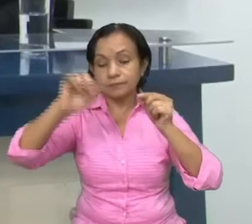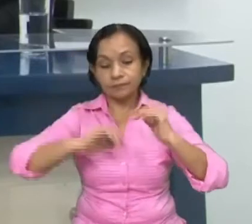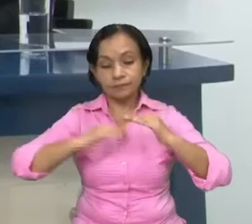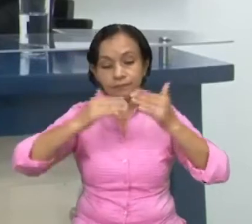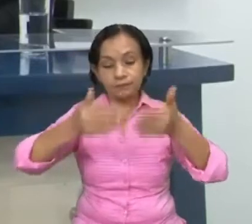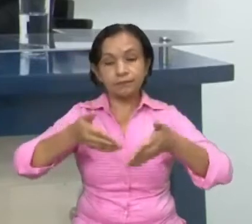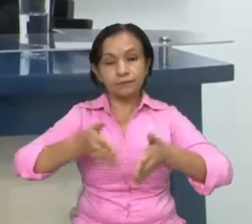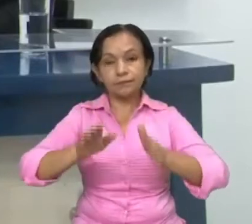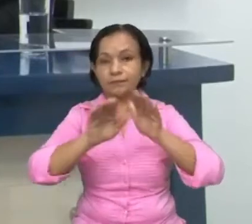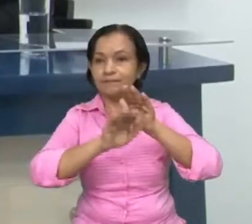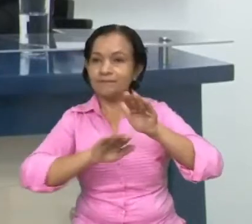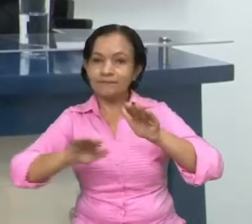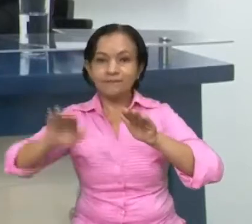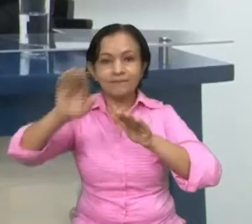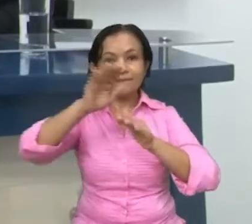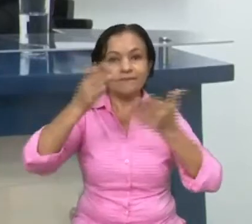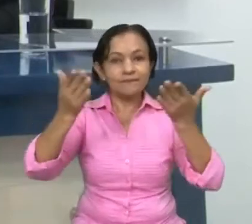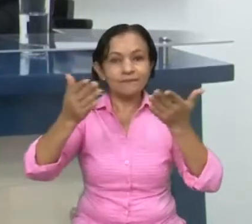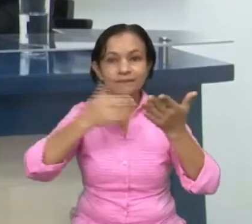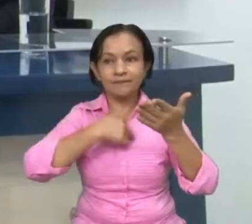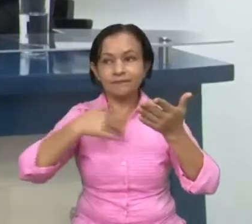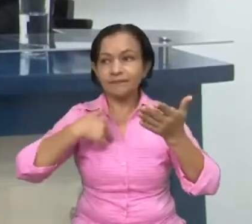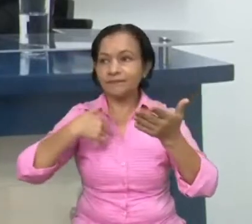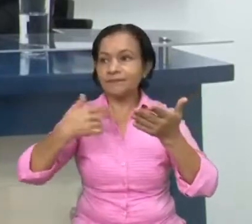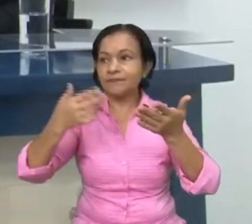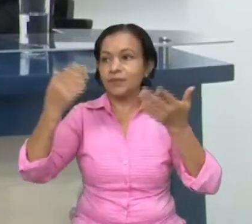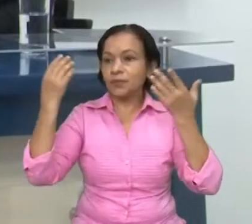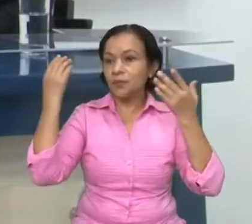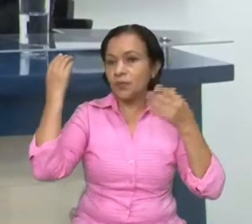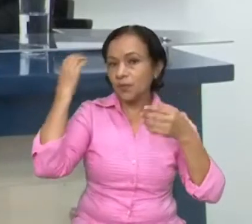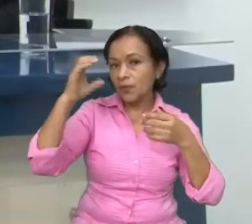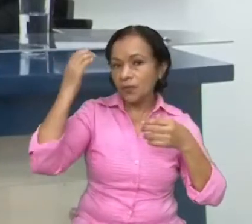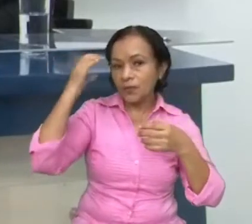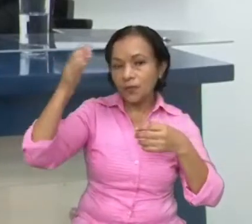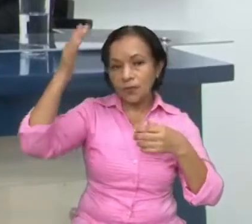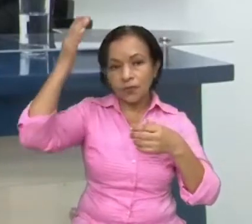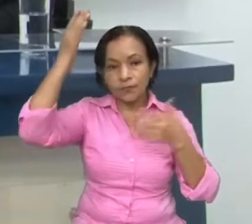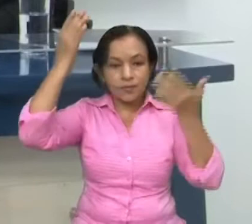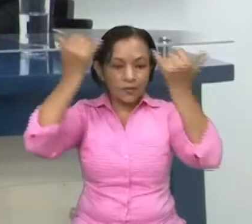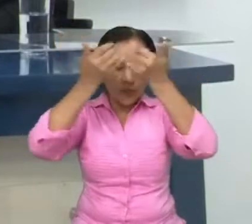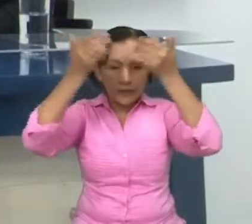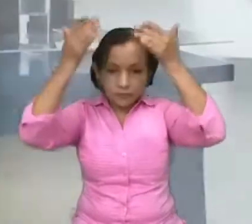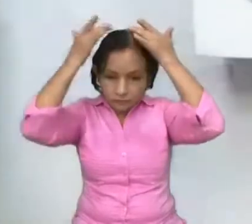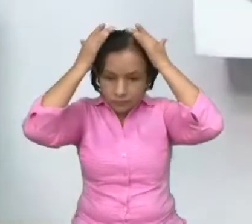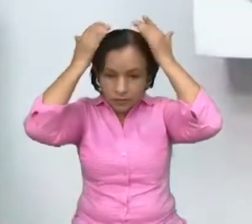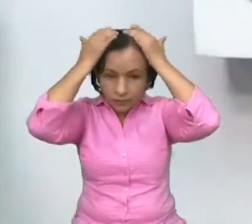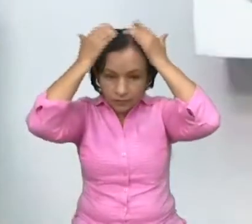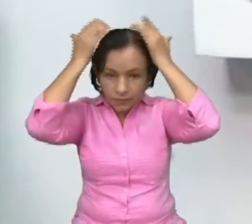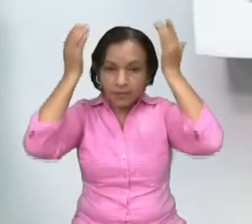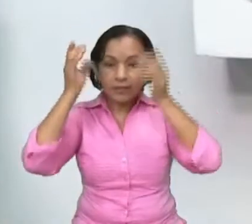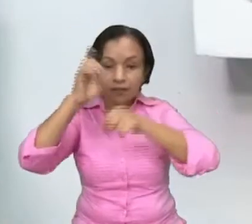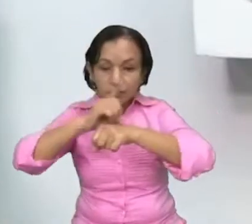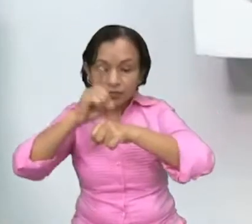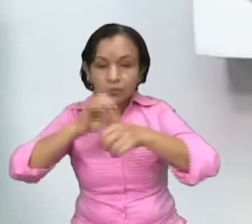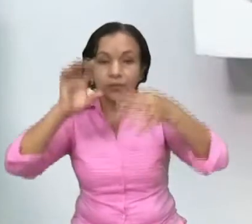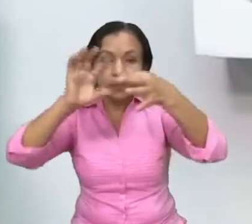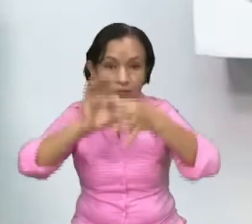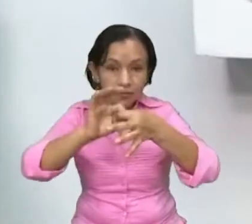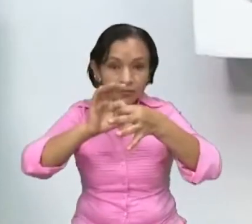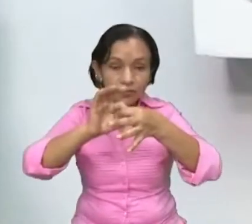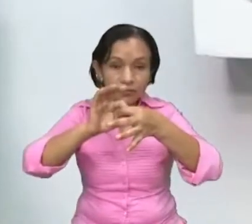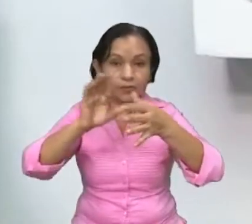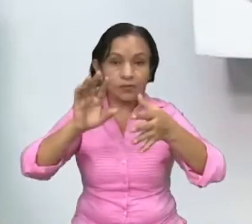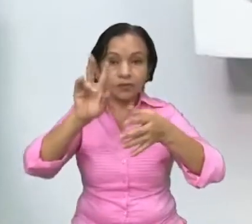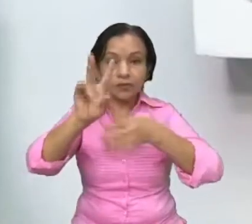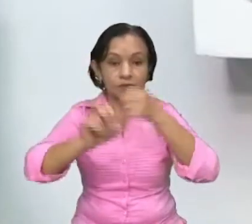fetal y para el equipo sea mayúsculo. Colombia, por ejemplo, un compañero nuestro de Colombia que se graduó con nosotros, en este momento,